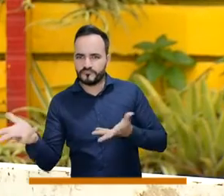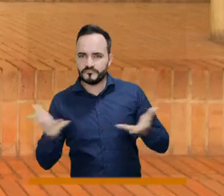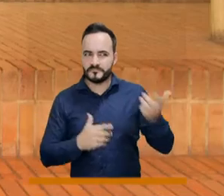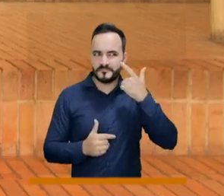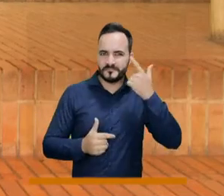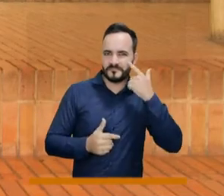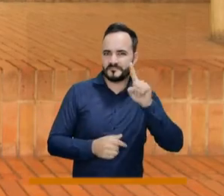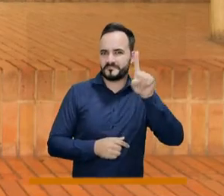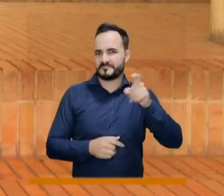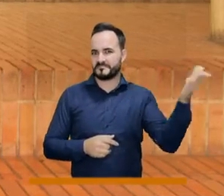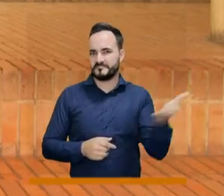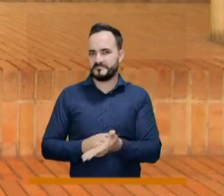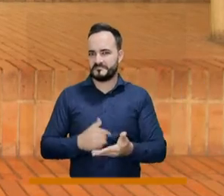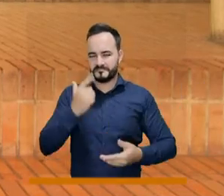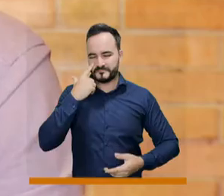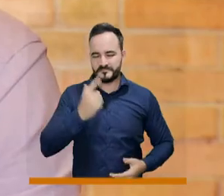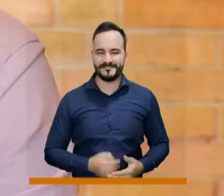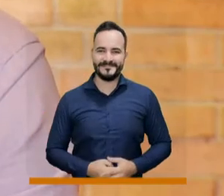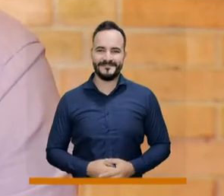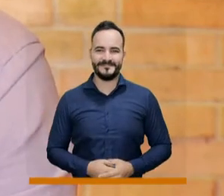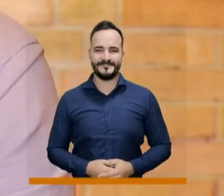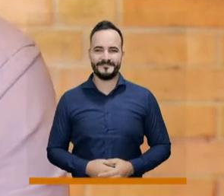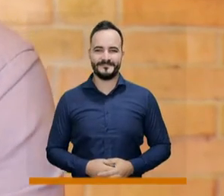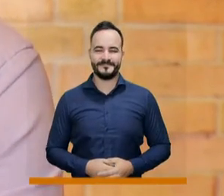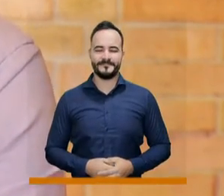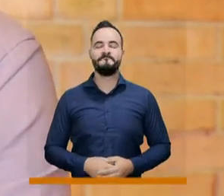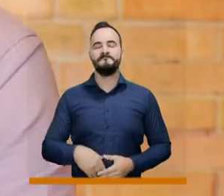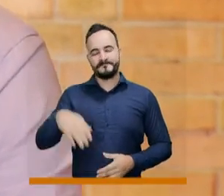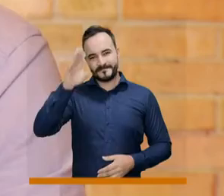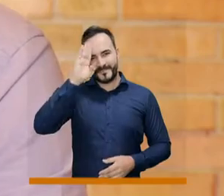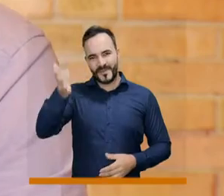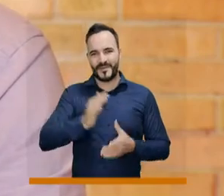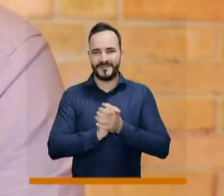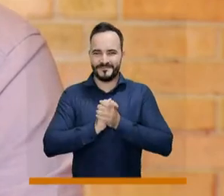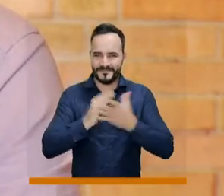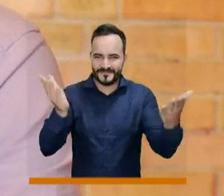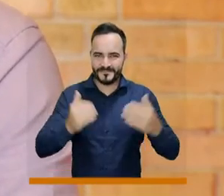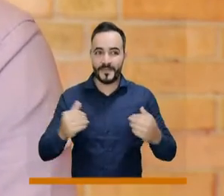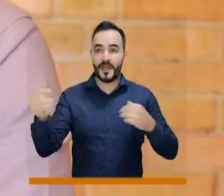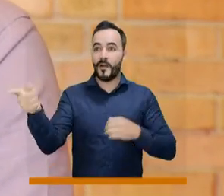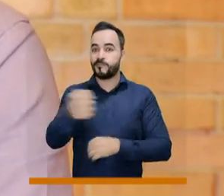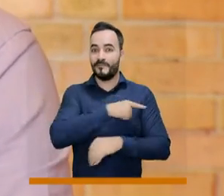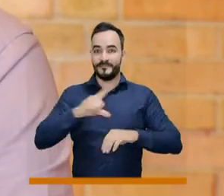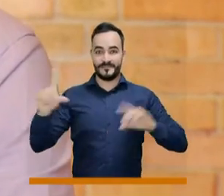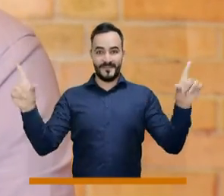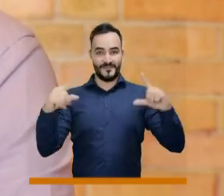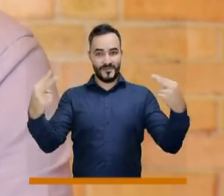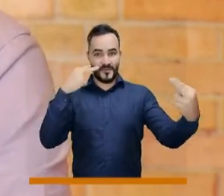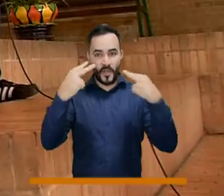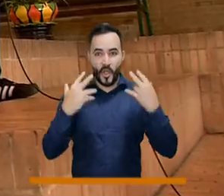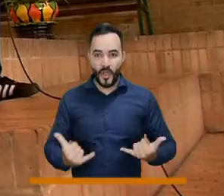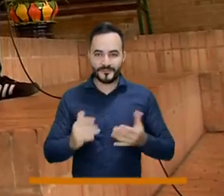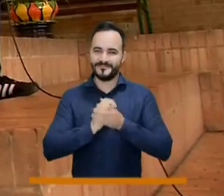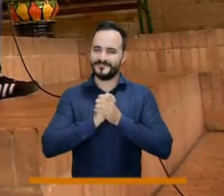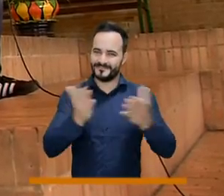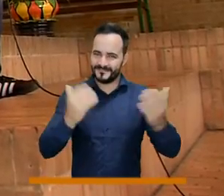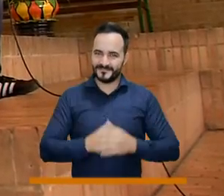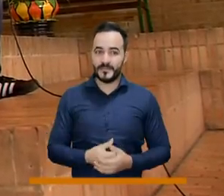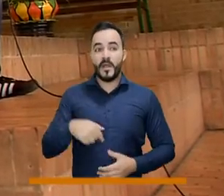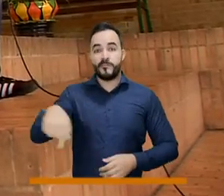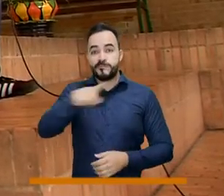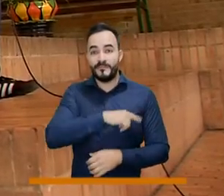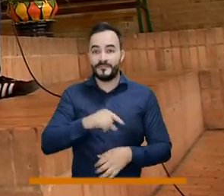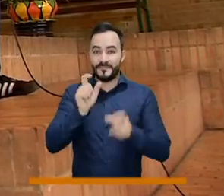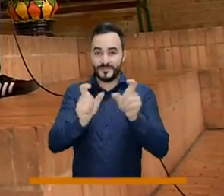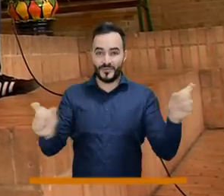hoy? Katherine, un saludo a ti y a todos los televidentes, a quienes se conectan con nosotros y están de frente a la gente. Los invitamos a que